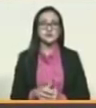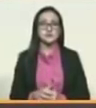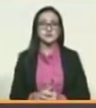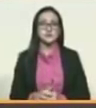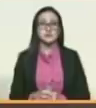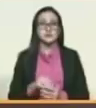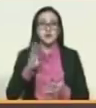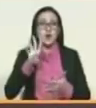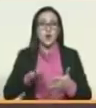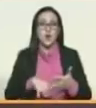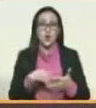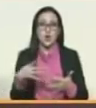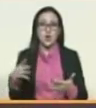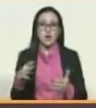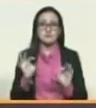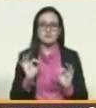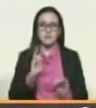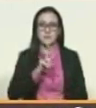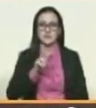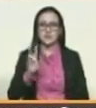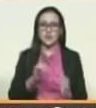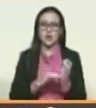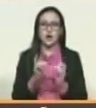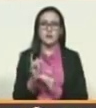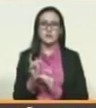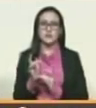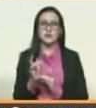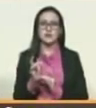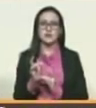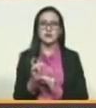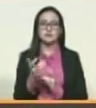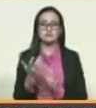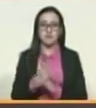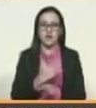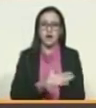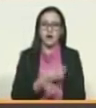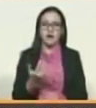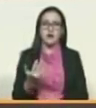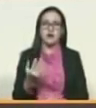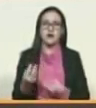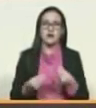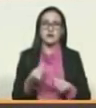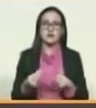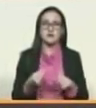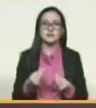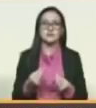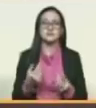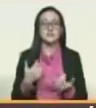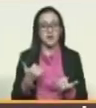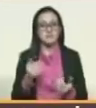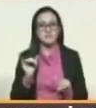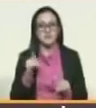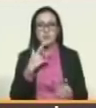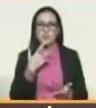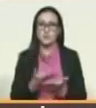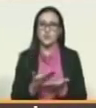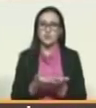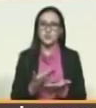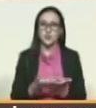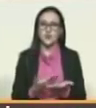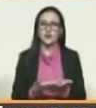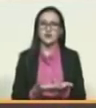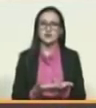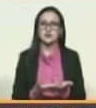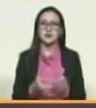el cronograma del 22 de abril está sumamente adelantado y como tal como lo propuso, nos lo está proponiendo